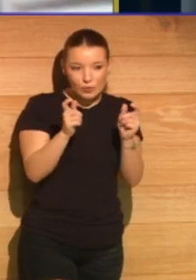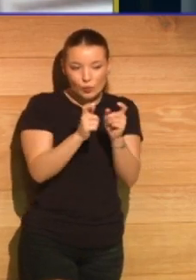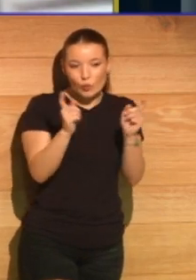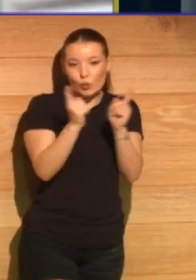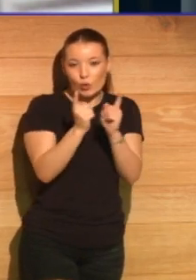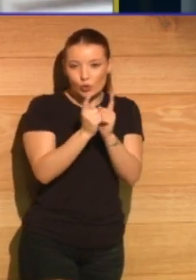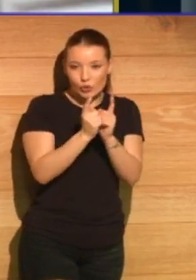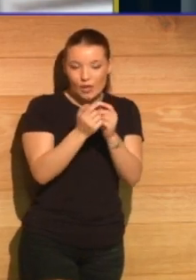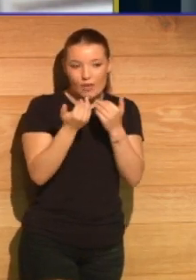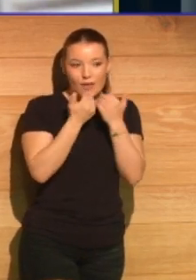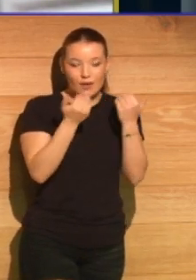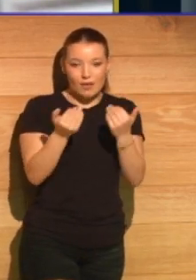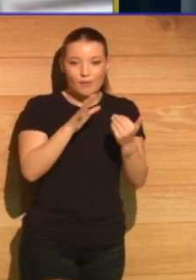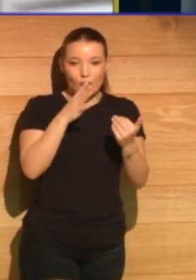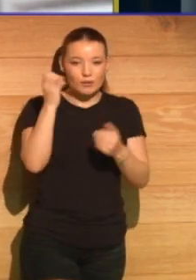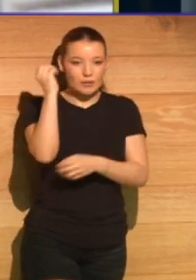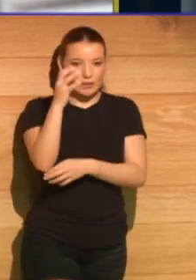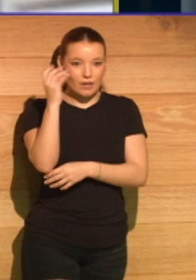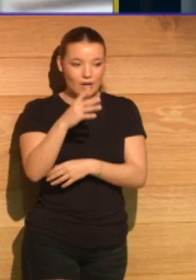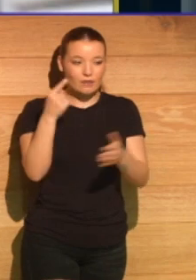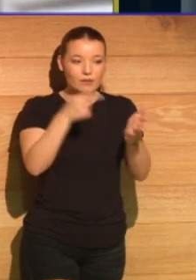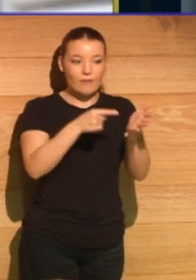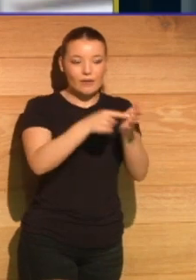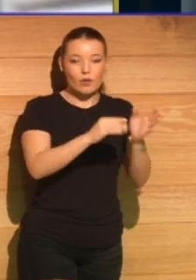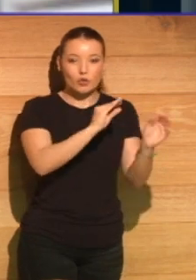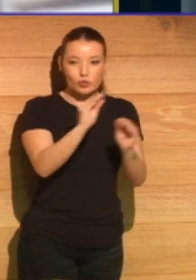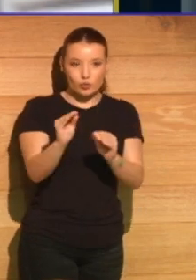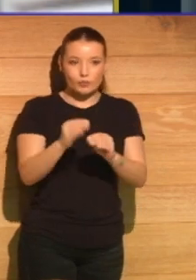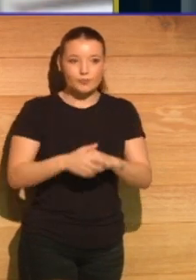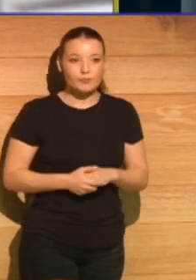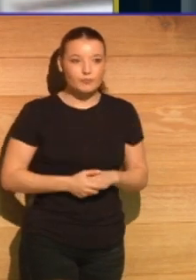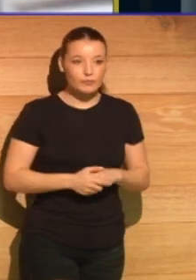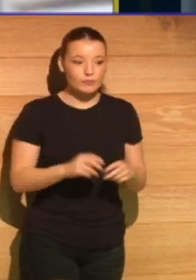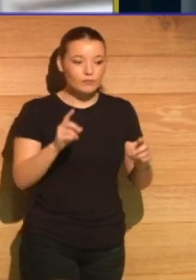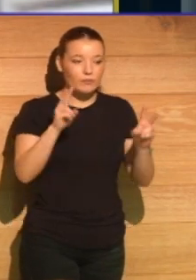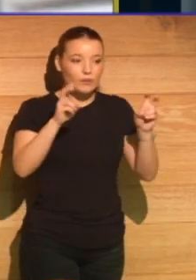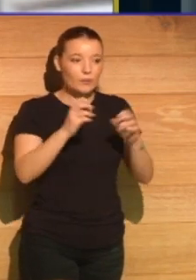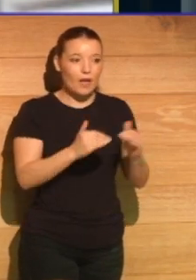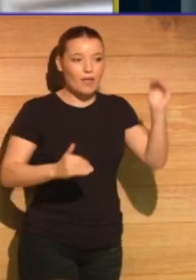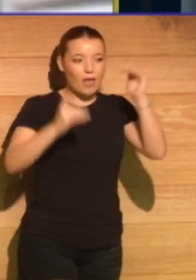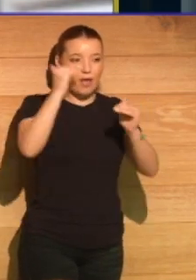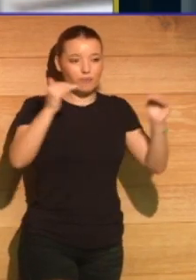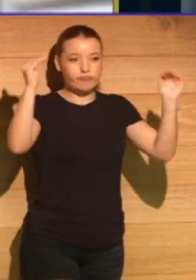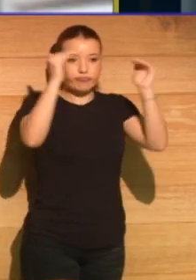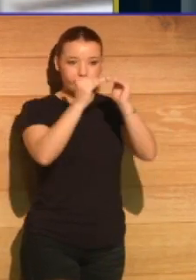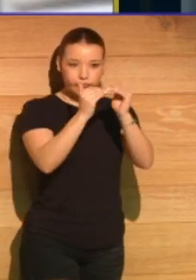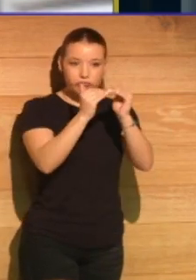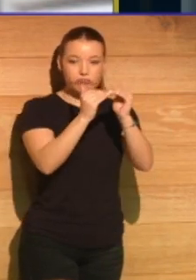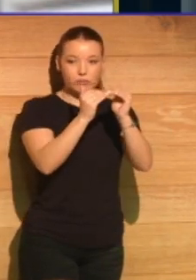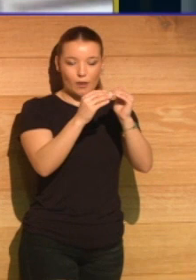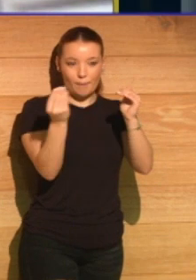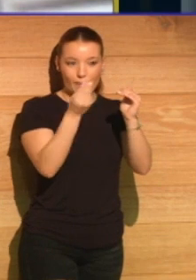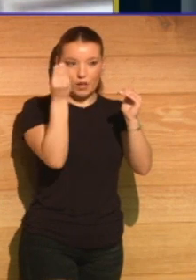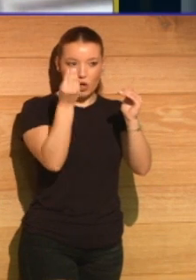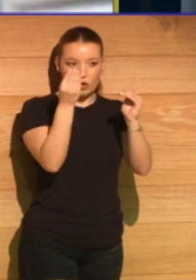esas reivindicaciones que has hecho de romper esas jerarquías y reivindicar el feminismo como